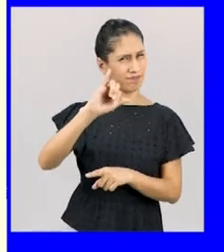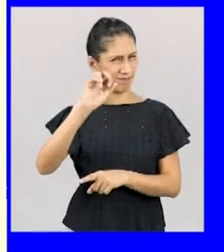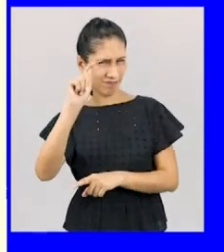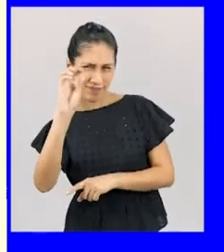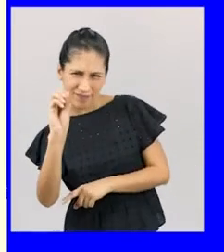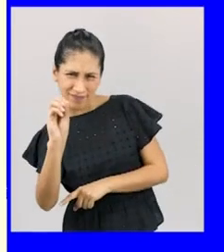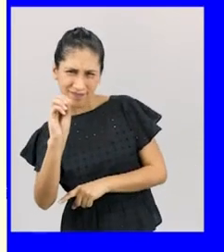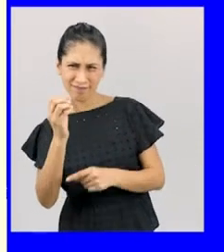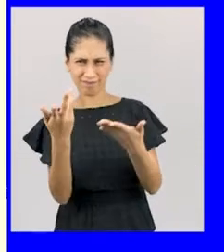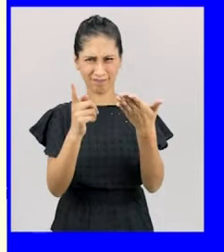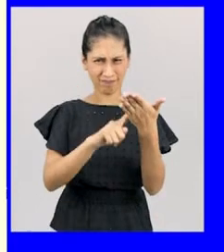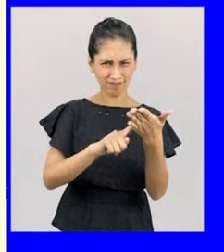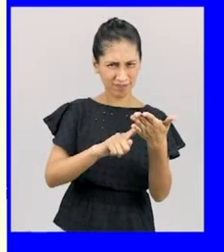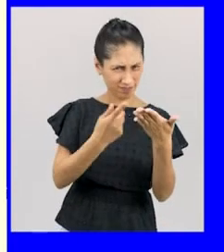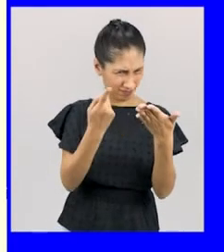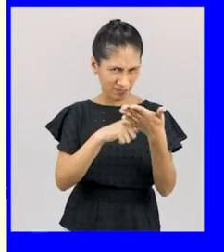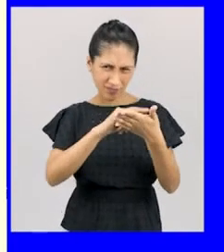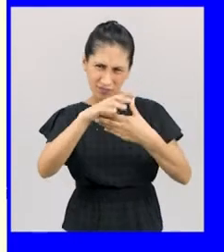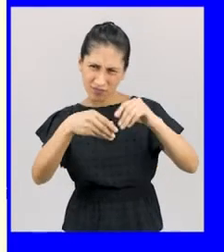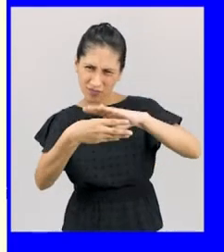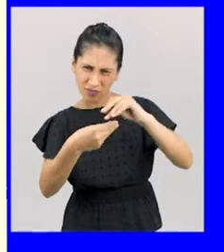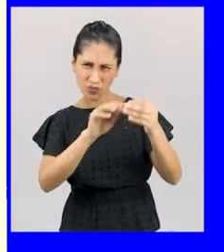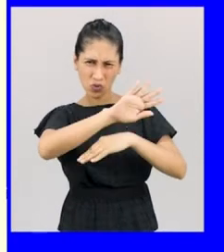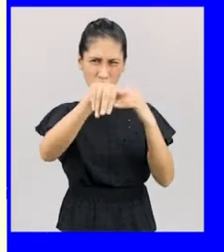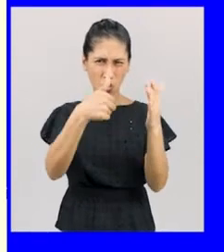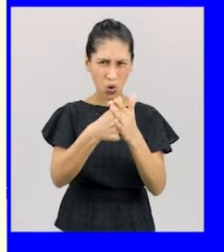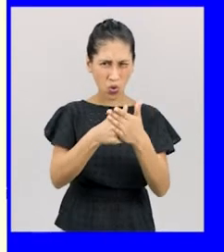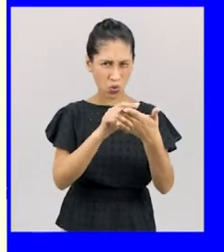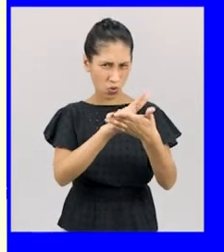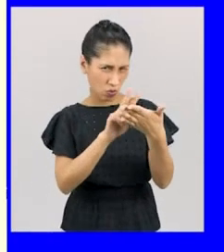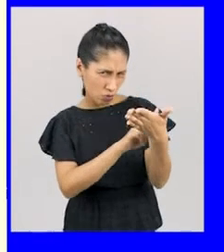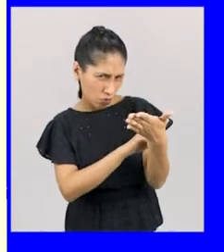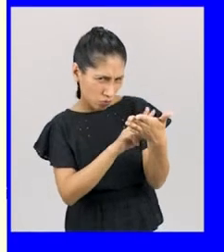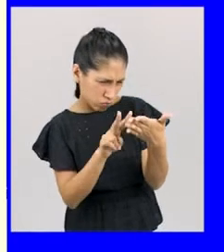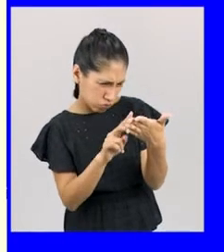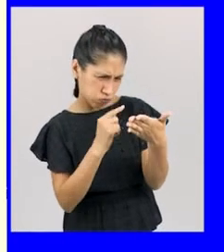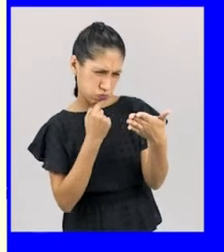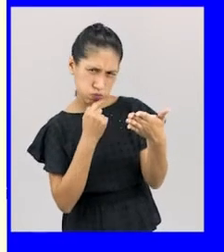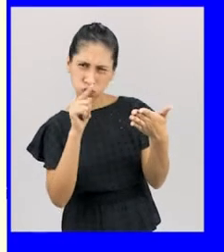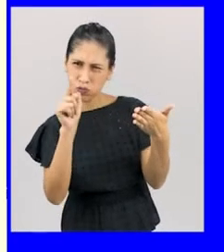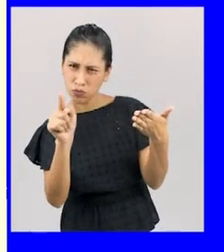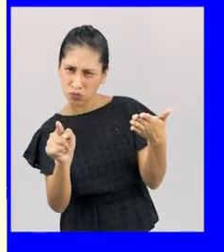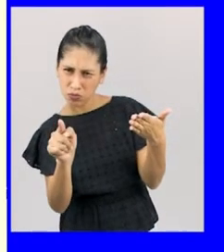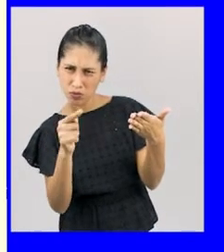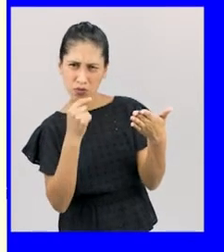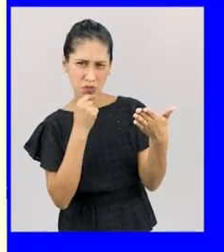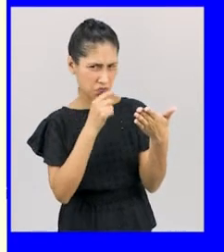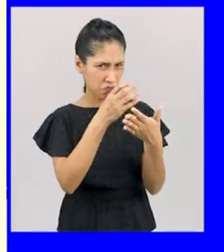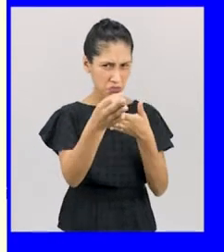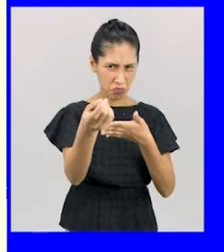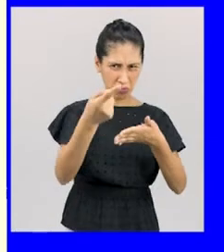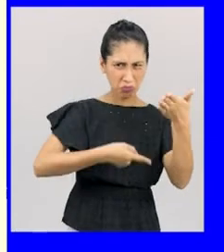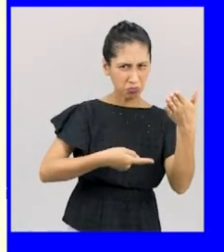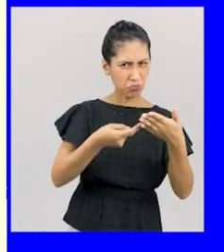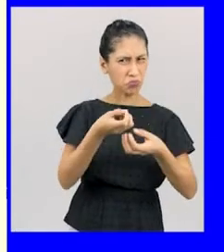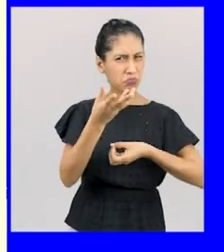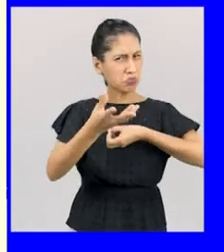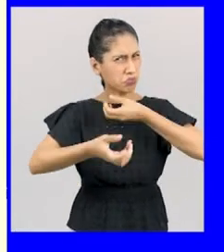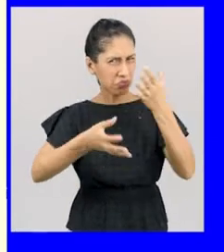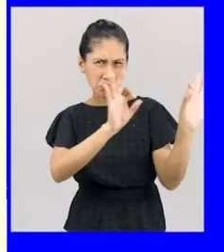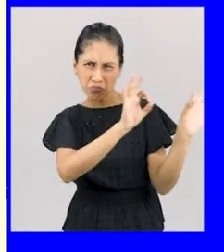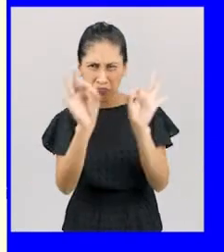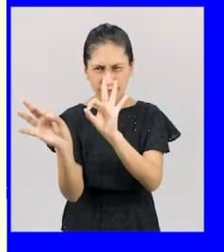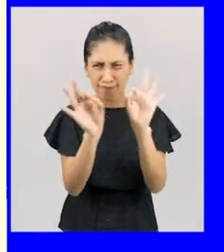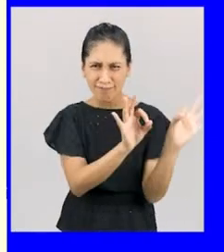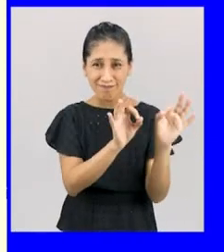avaro, guarda su patrimonio en una media, en donde solo caben el enmohecimiento y la repetición. En